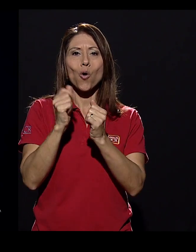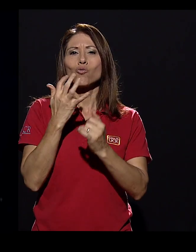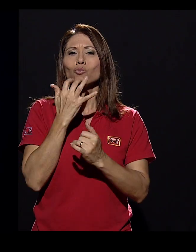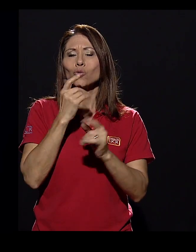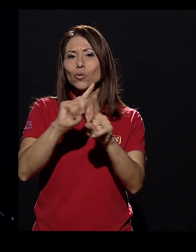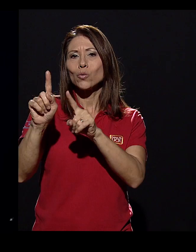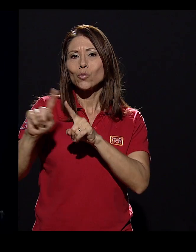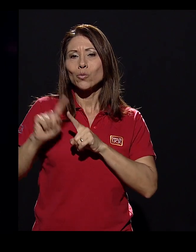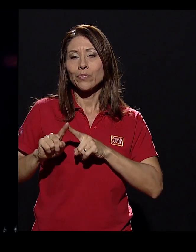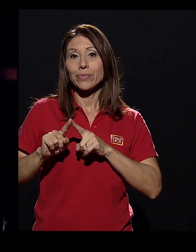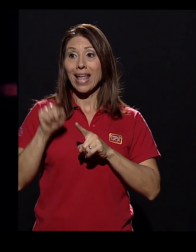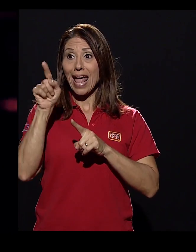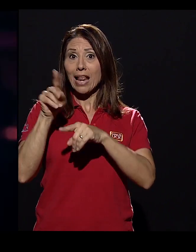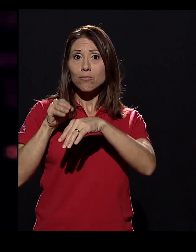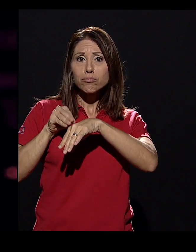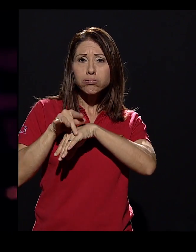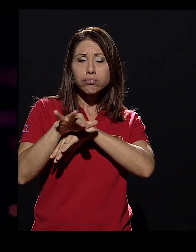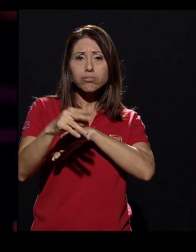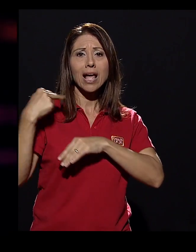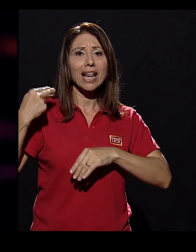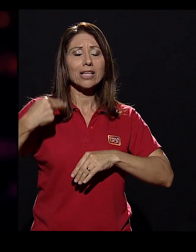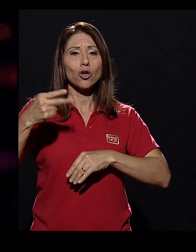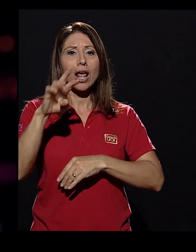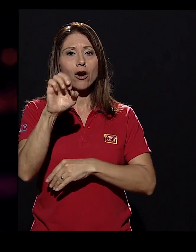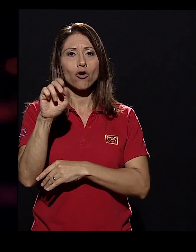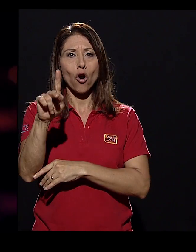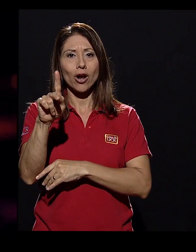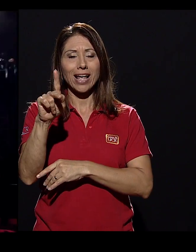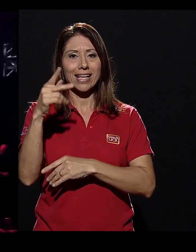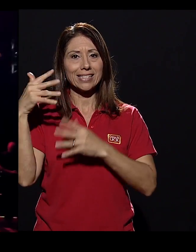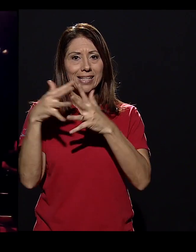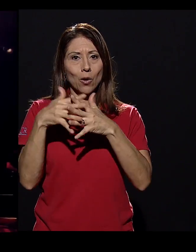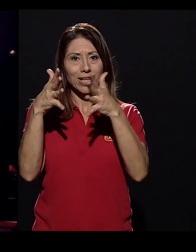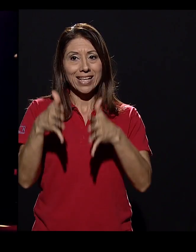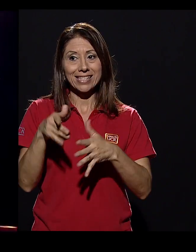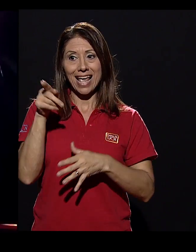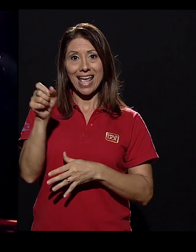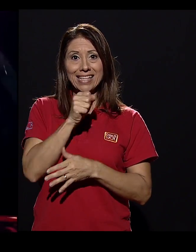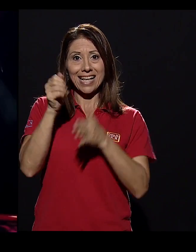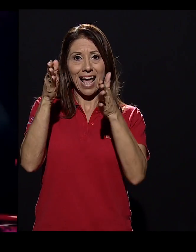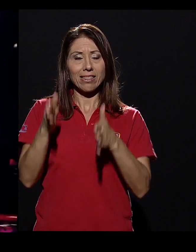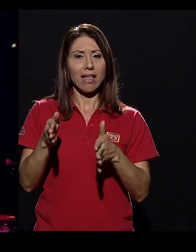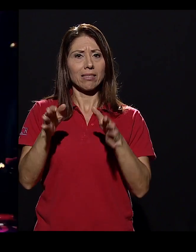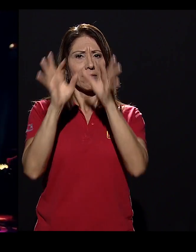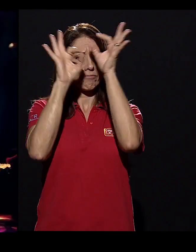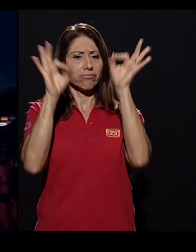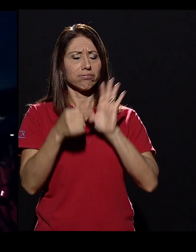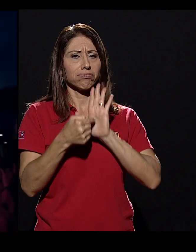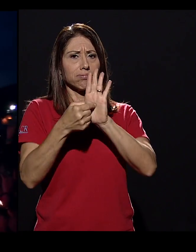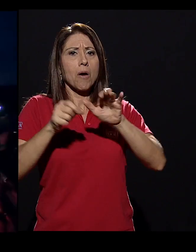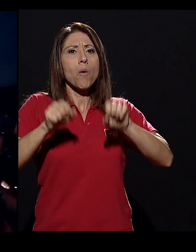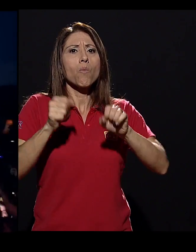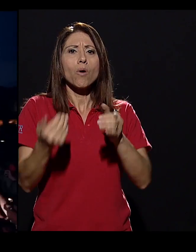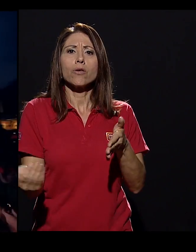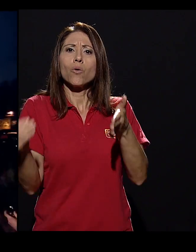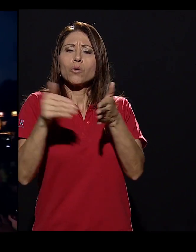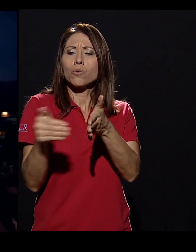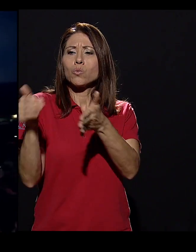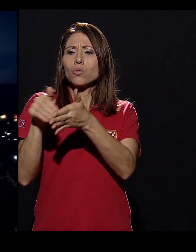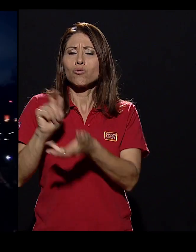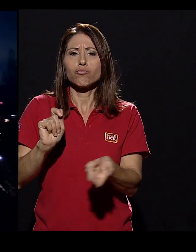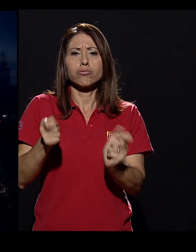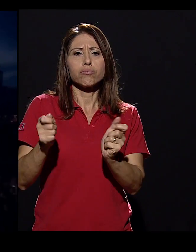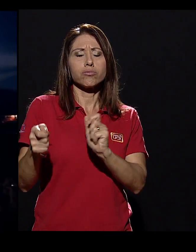Más allá de la huella que ha dejado en la historia del rock estadounidense, este cantante destaca por su capacidad de reinventarse en la escena musical.